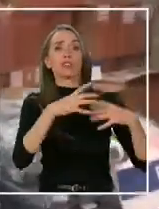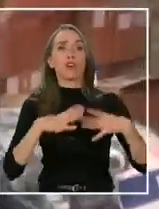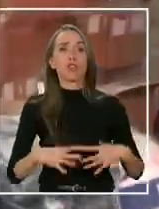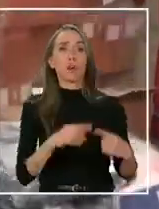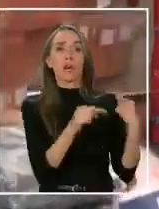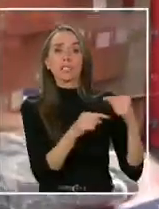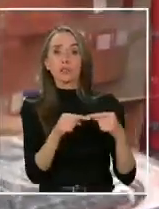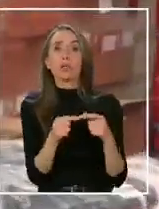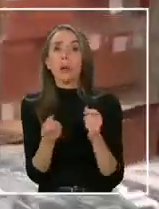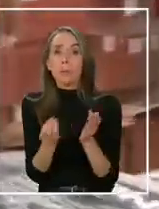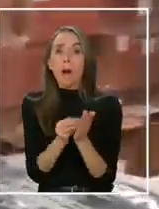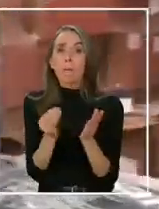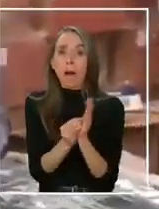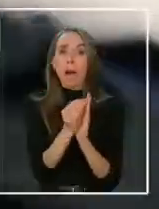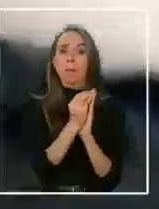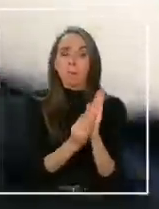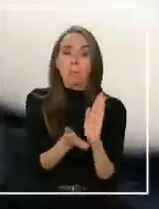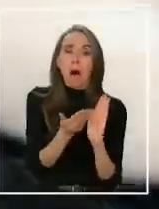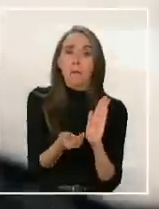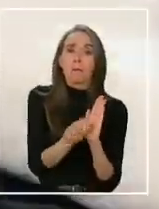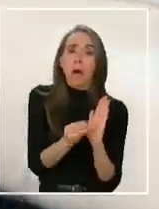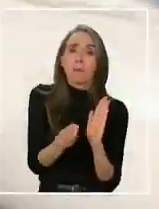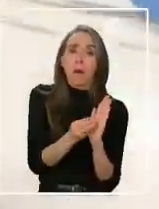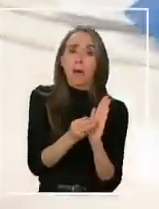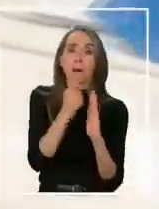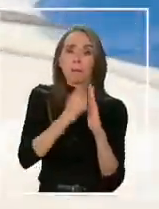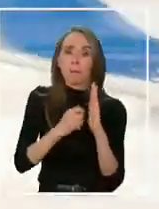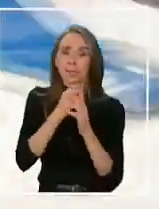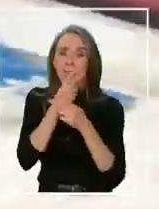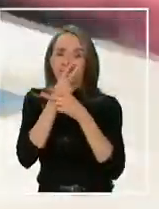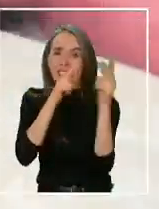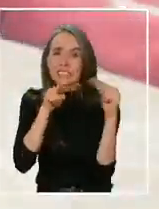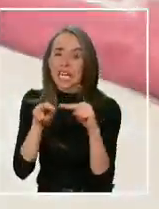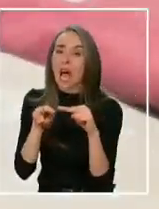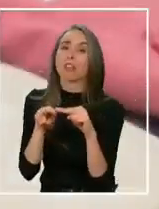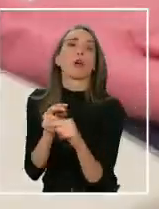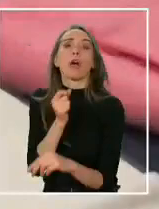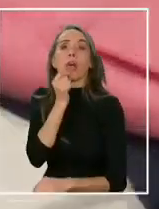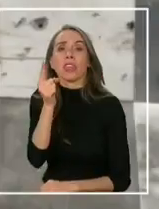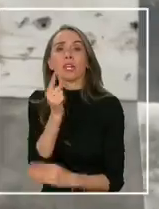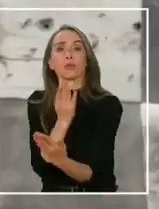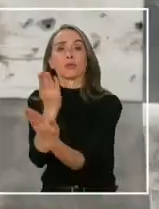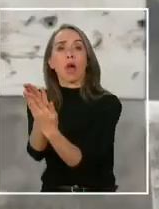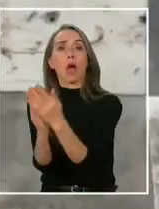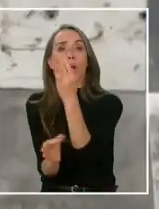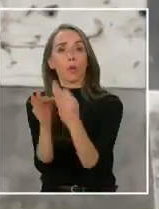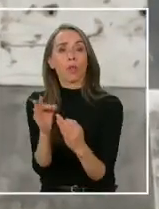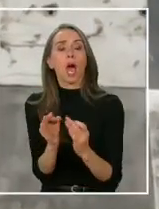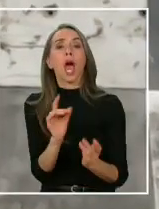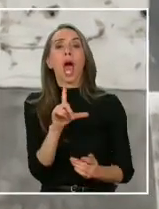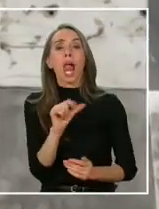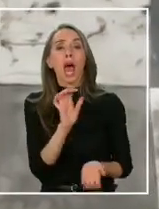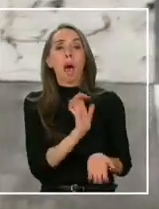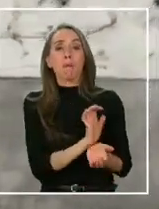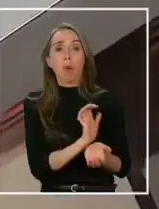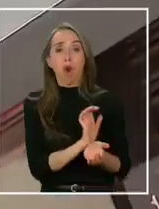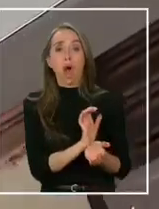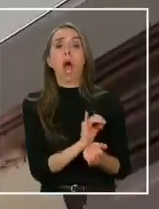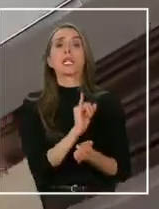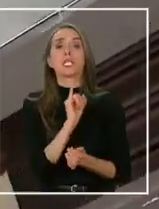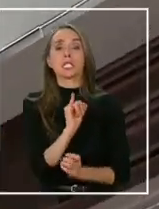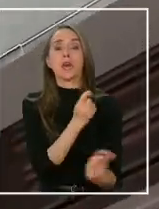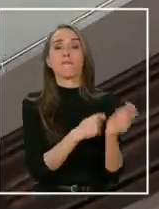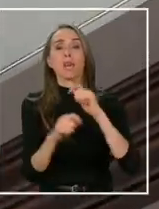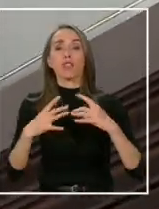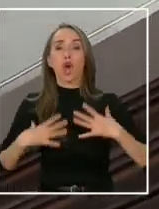Una historia que no para de sumar capítulos. Tras meses de escándalos, denuncias y recursos judiciales, finalmente La Polar reconoció la venta